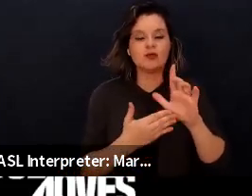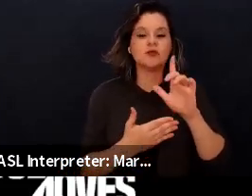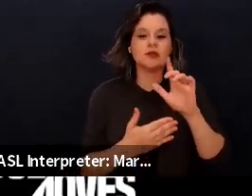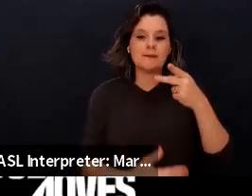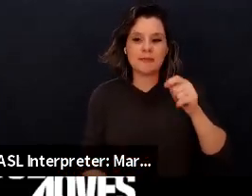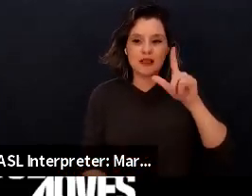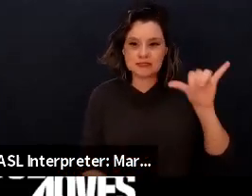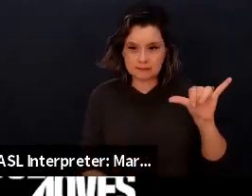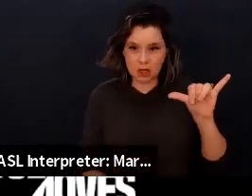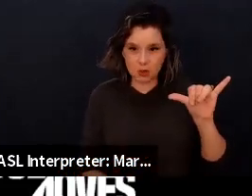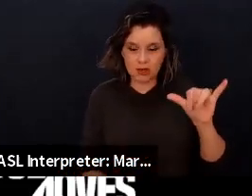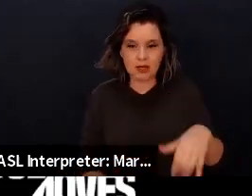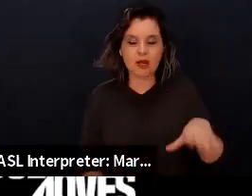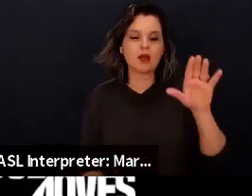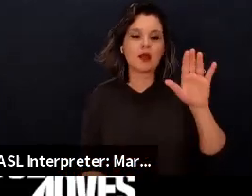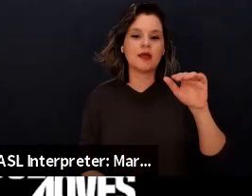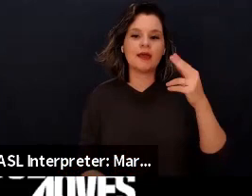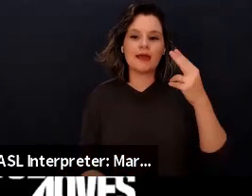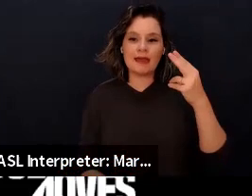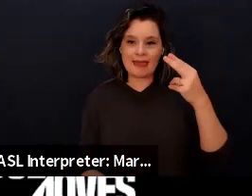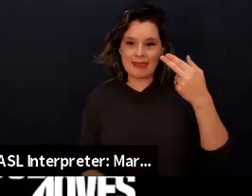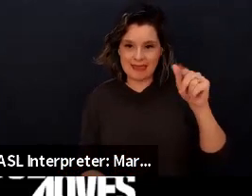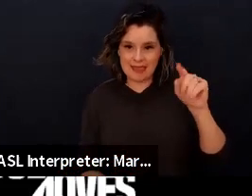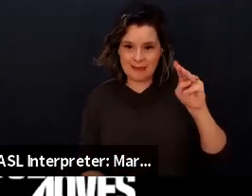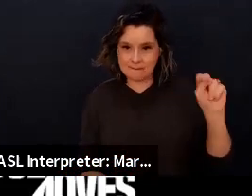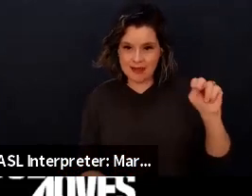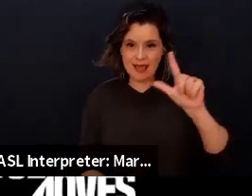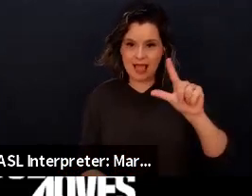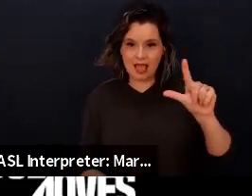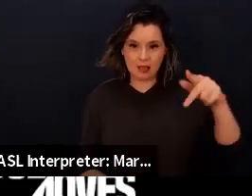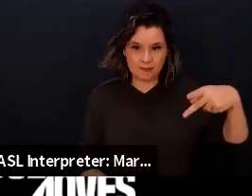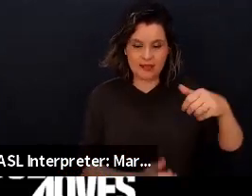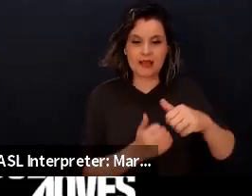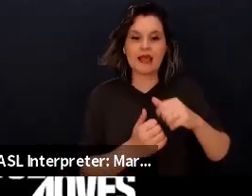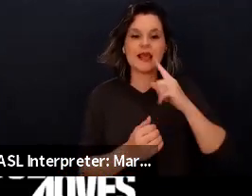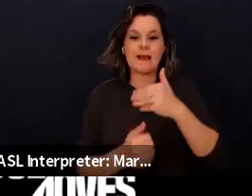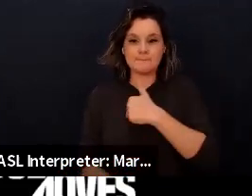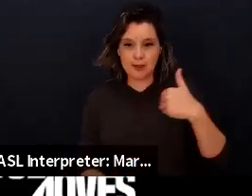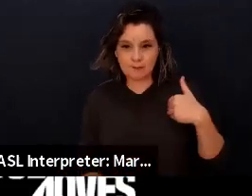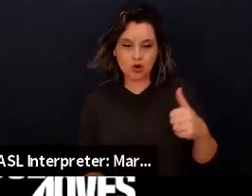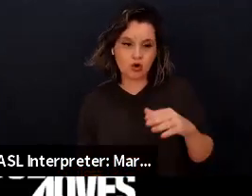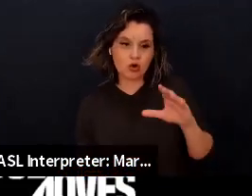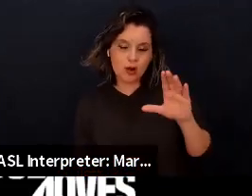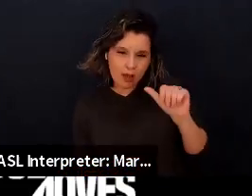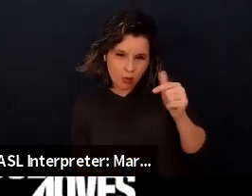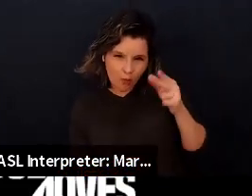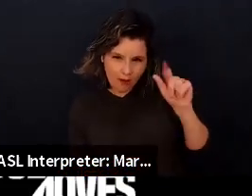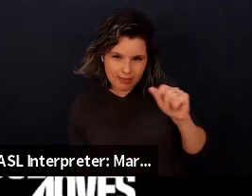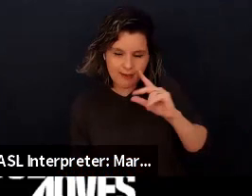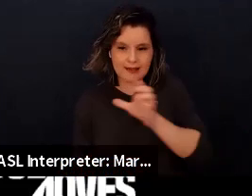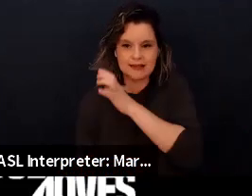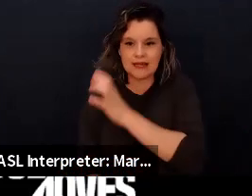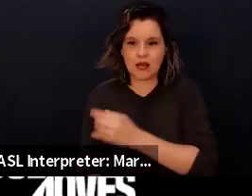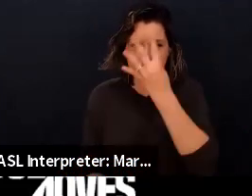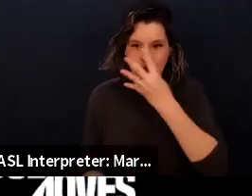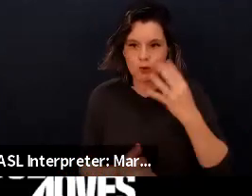Pillsbury Winthrop Shaw Pittman LLP y miembro de Stimson, alojada en la Clínica de Inmigración